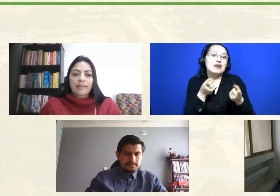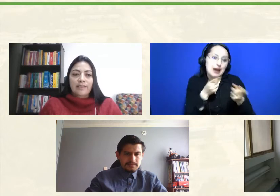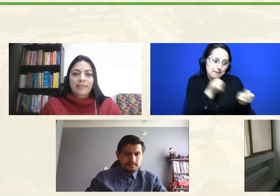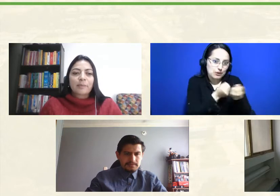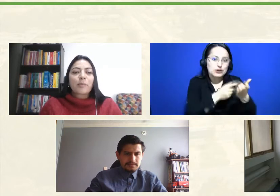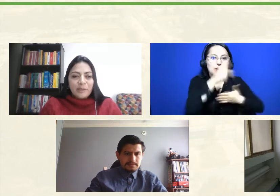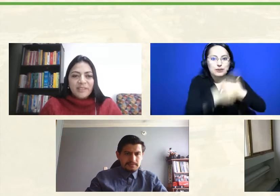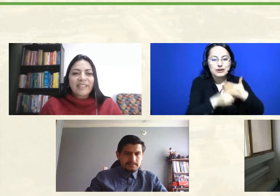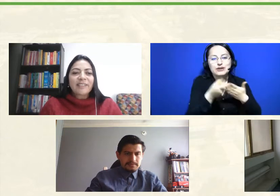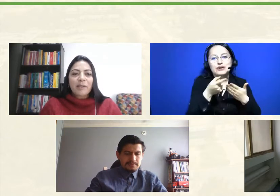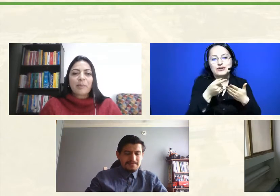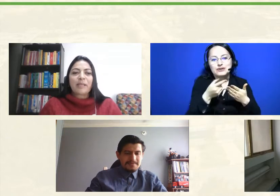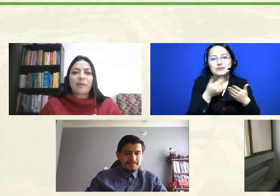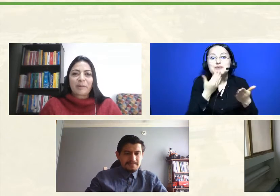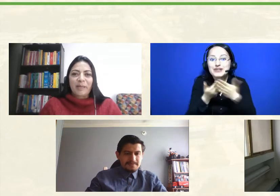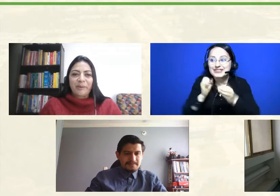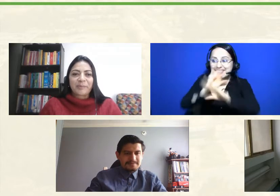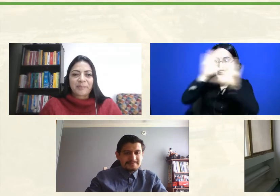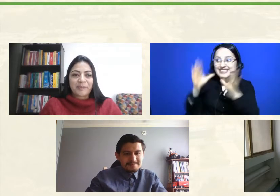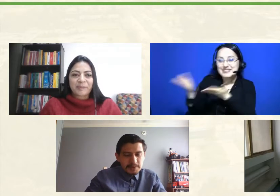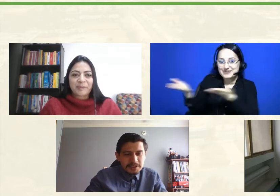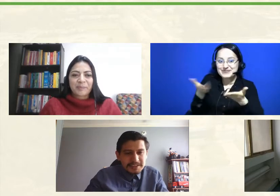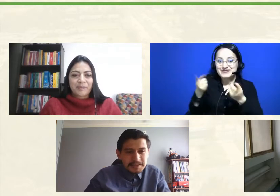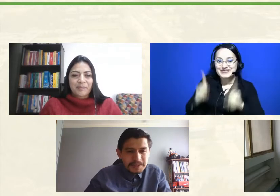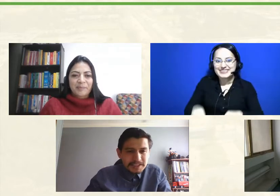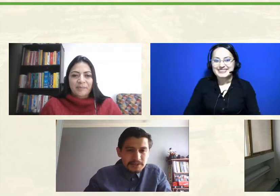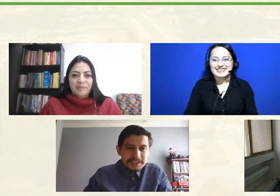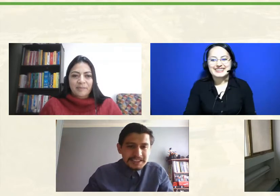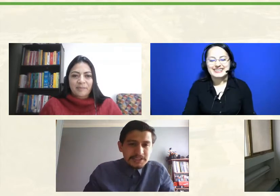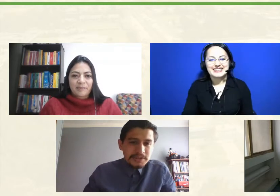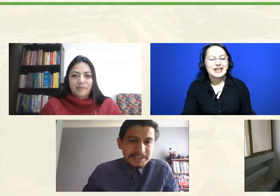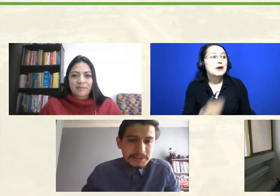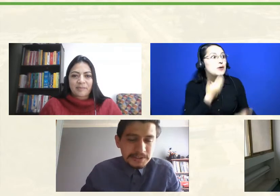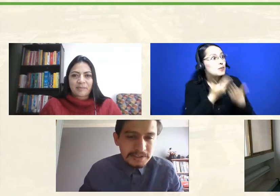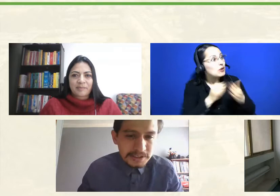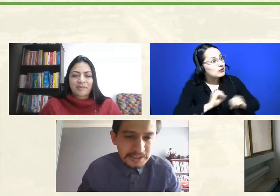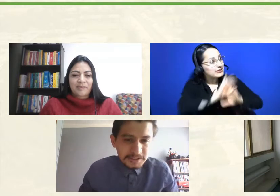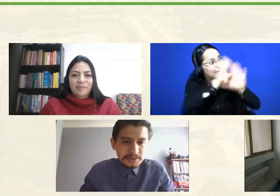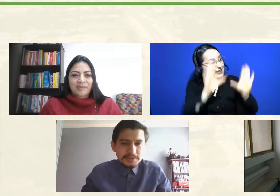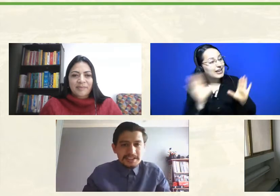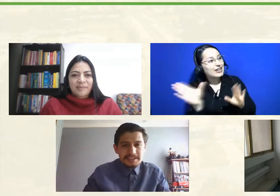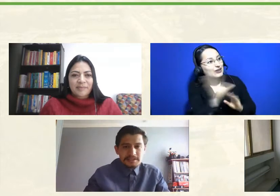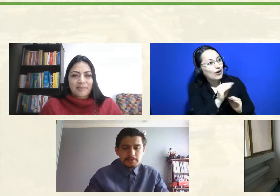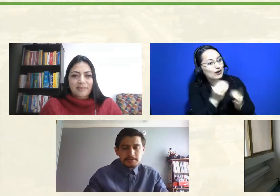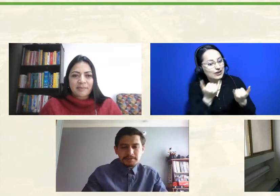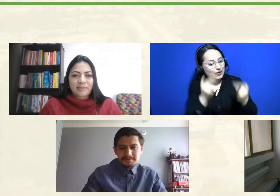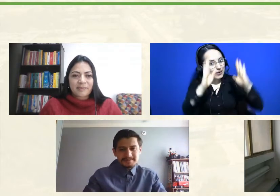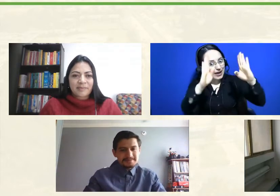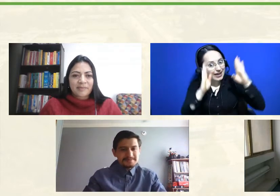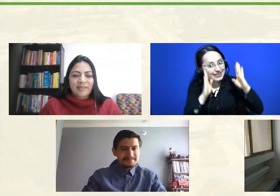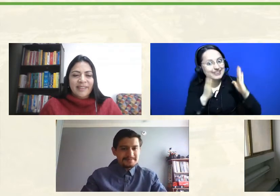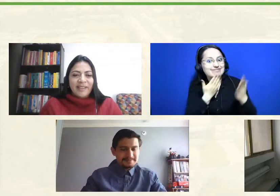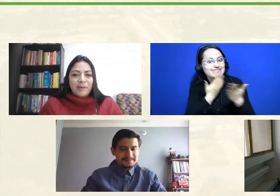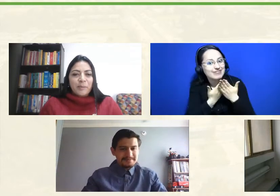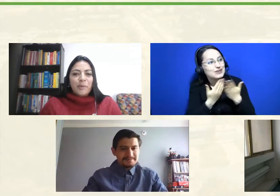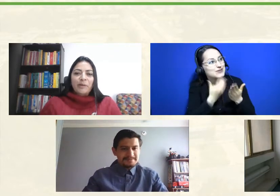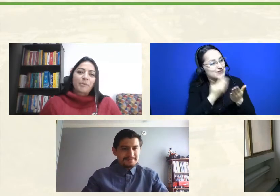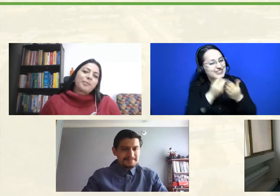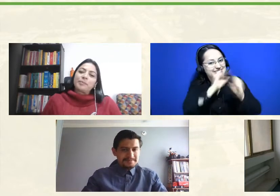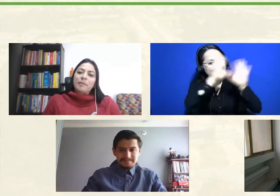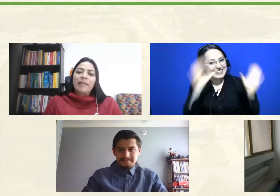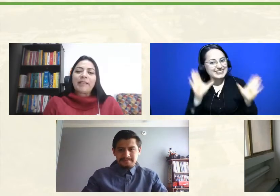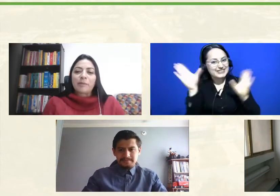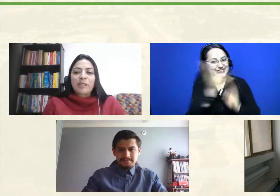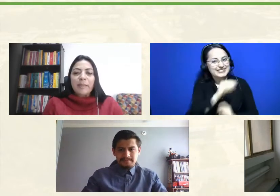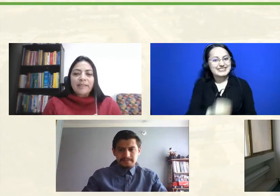Ante Jardines. Buenos días y bienvenido, Camilo. Buenos días para todas y todos los que nos escuchan en este momento.